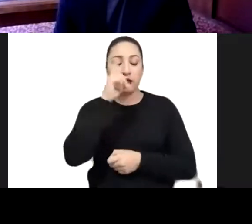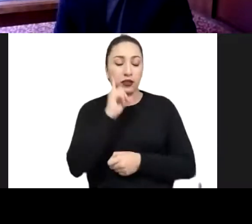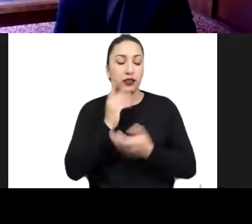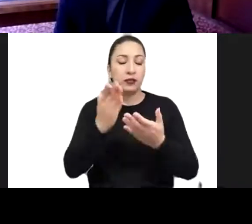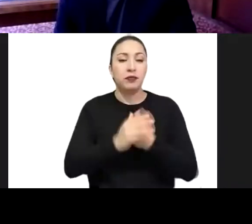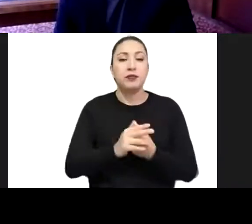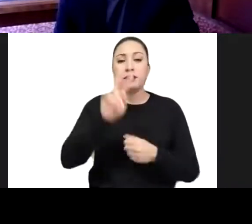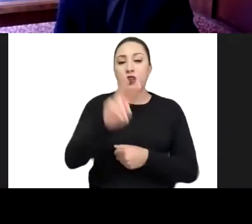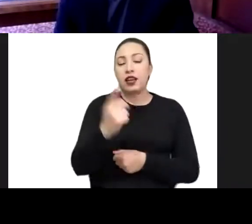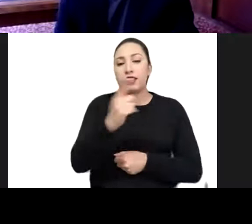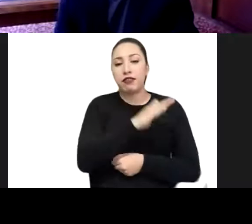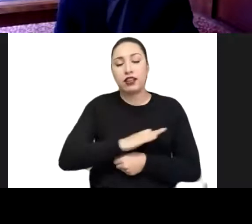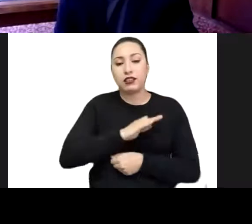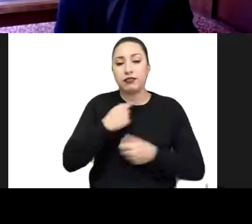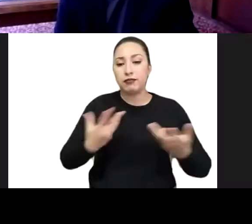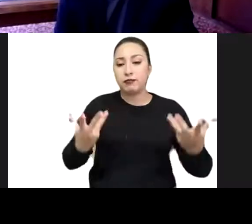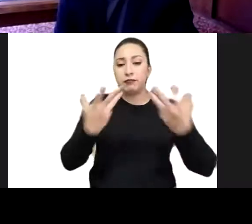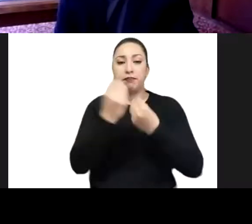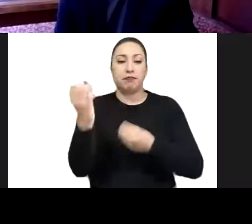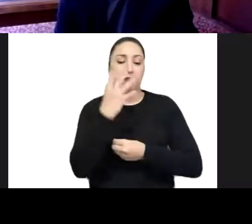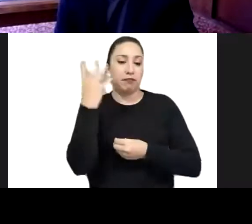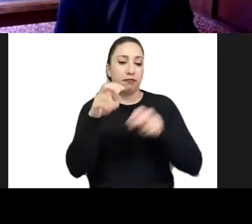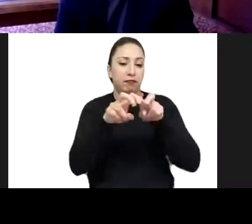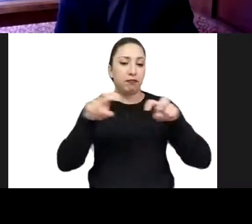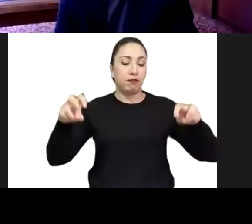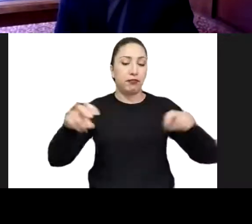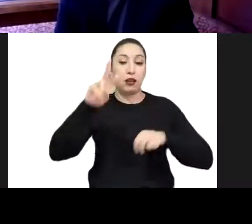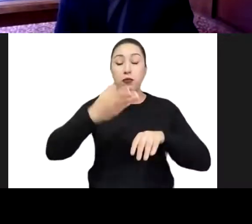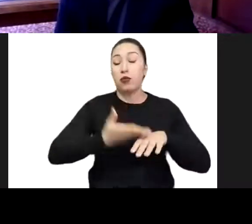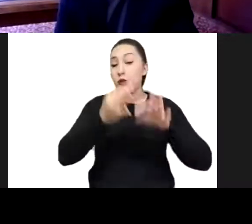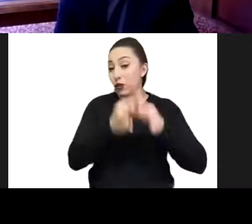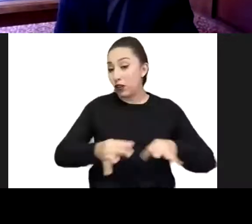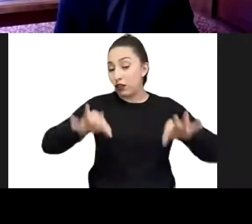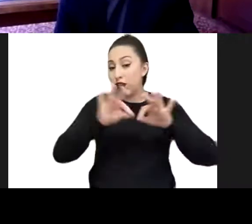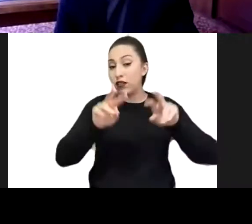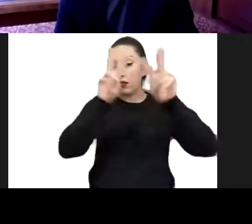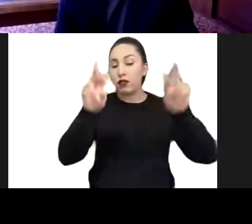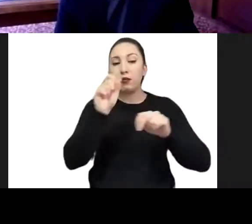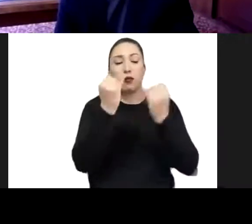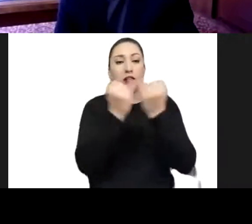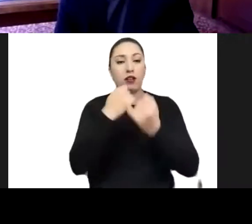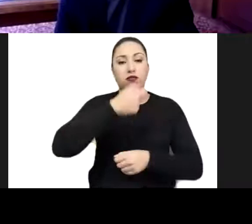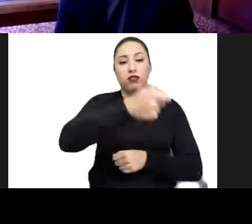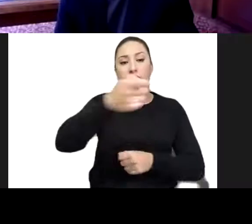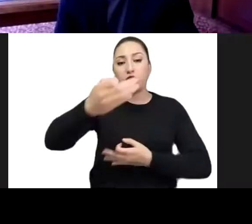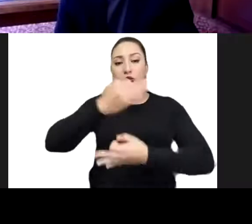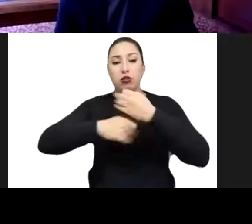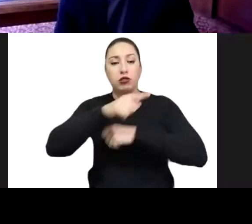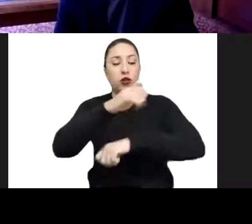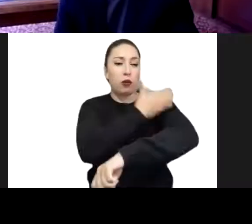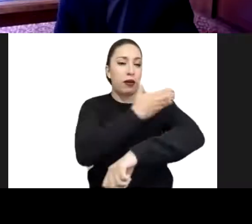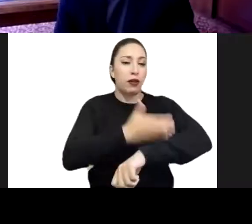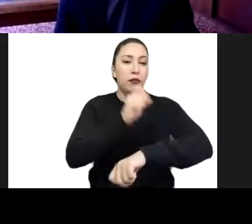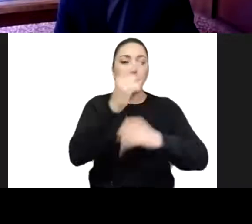grande estar aquí en un panel no solo tan relevante. Saludo a los demás panelistas, por supuesto, y a la audiencia, a